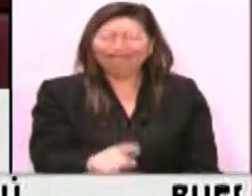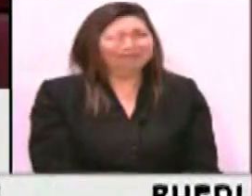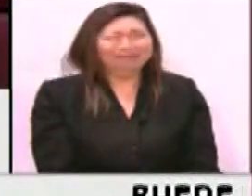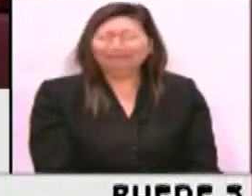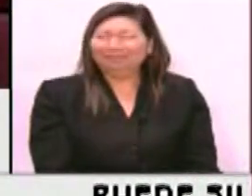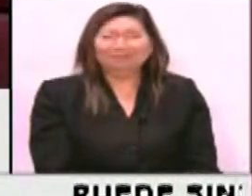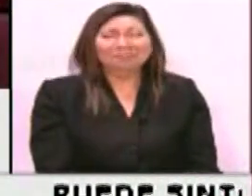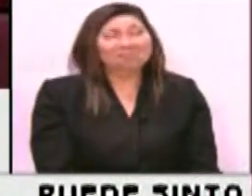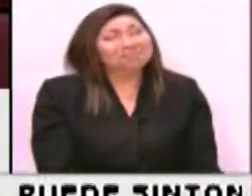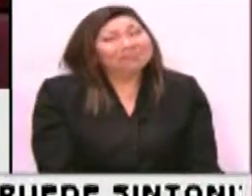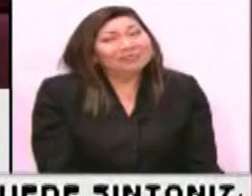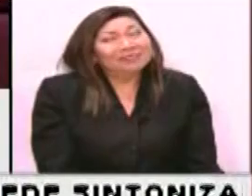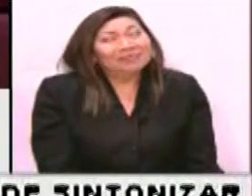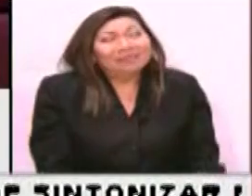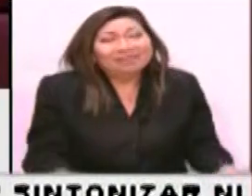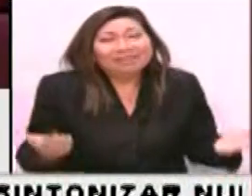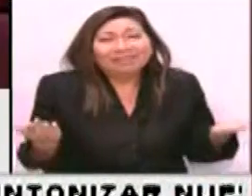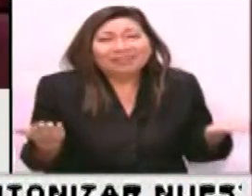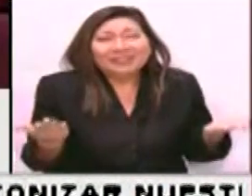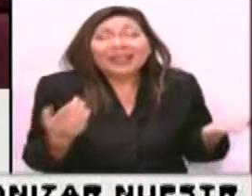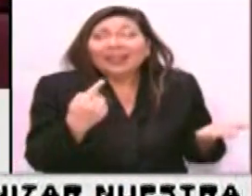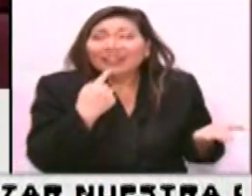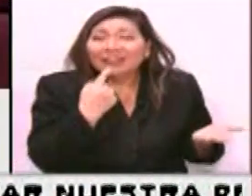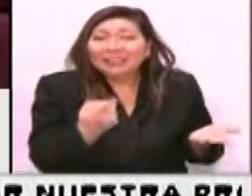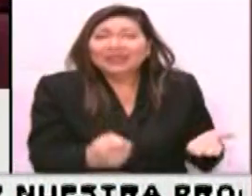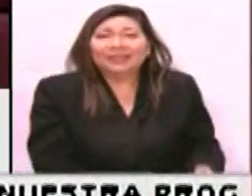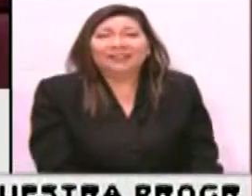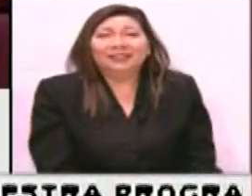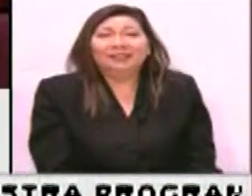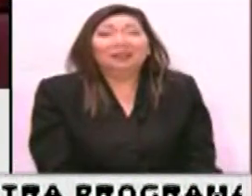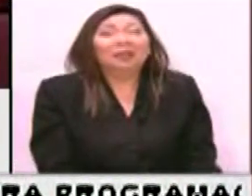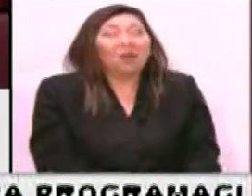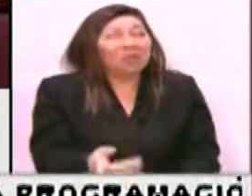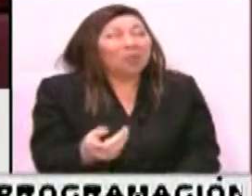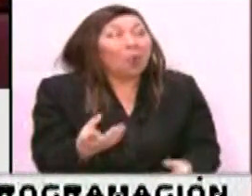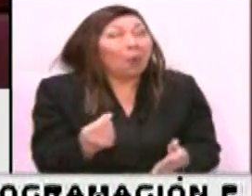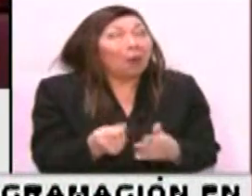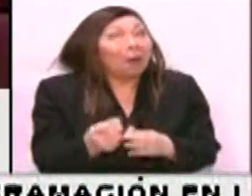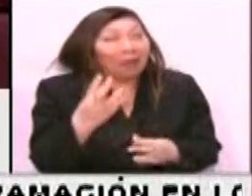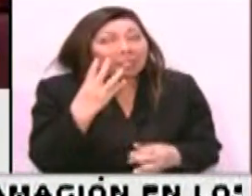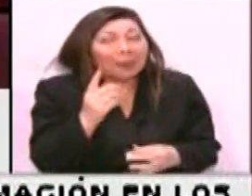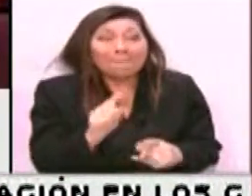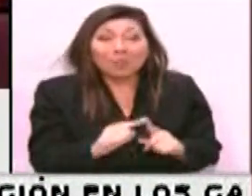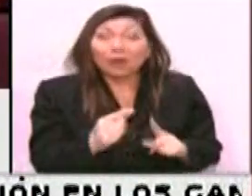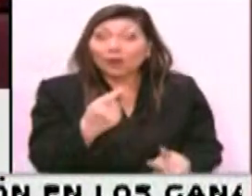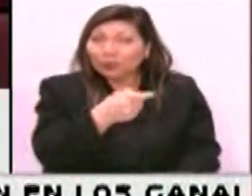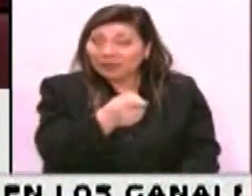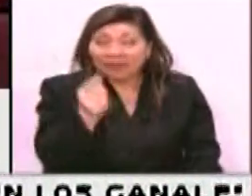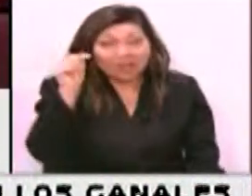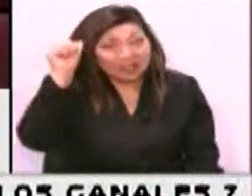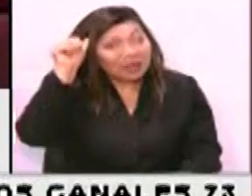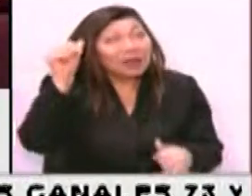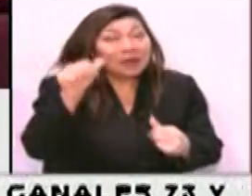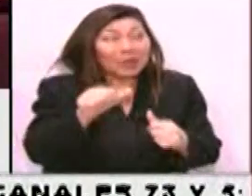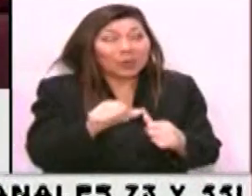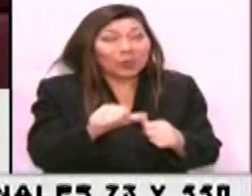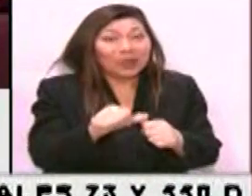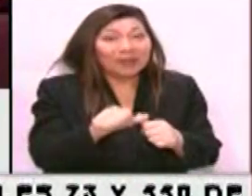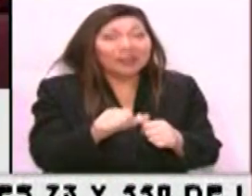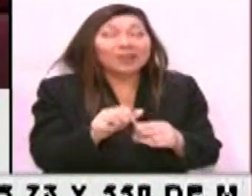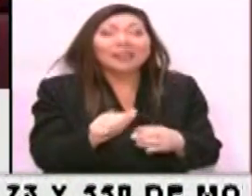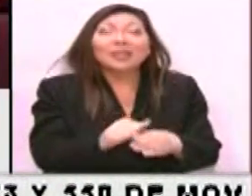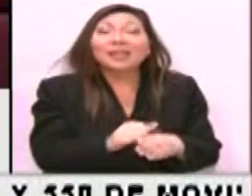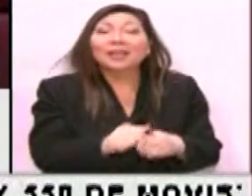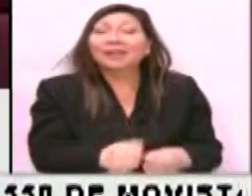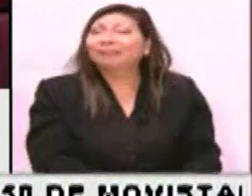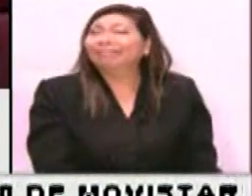insulto, sino para quienes supuestamente les están diciendo te estás dejando comprar. Pero yo quiero que ustedes recuerden que esa fue una